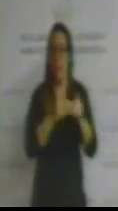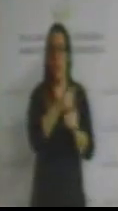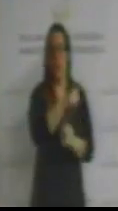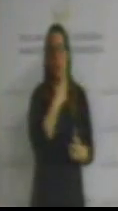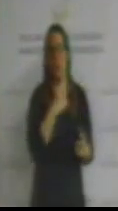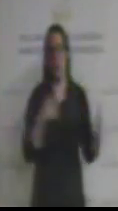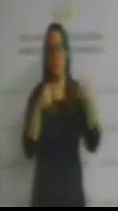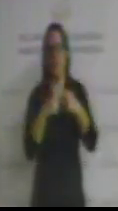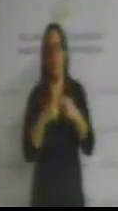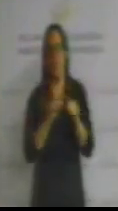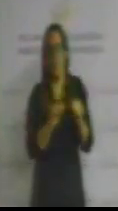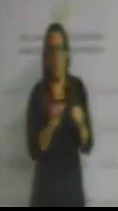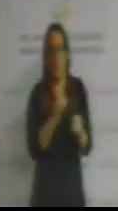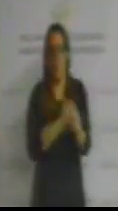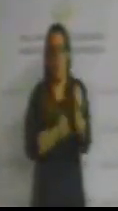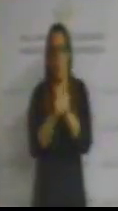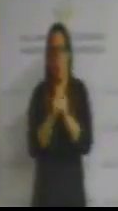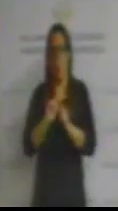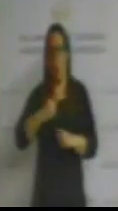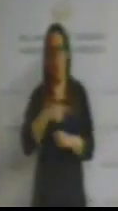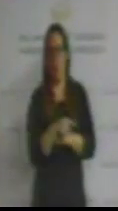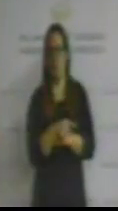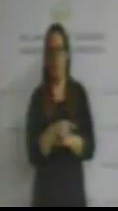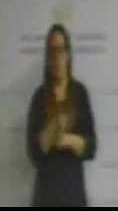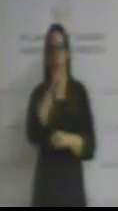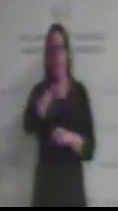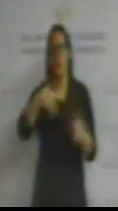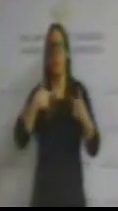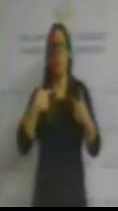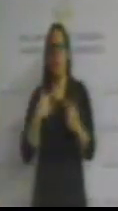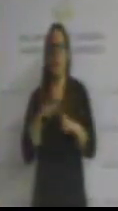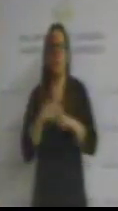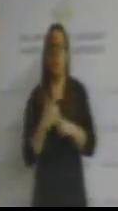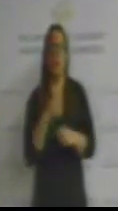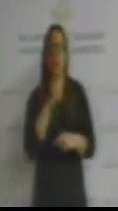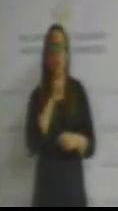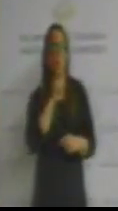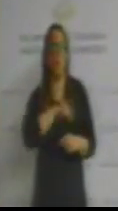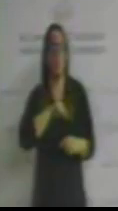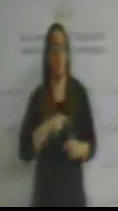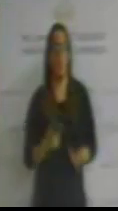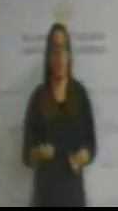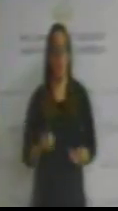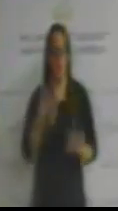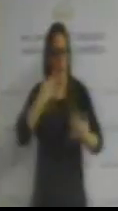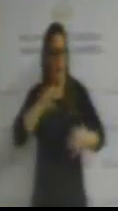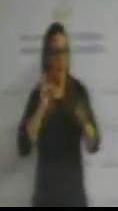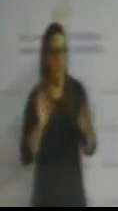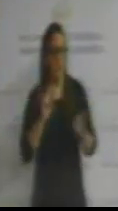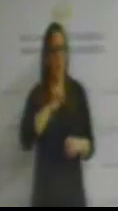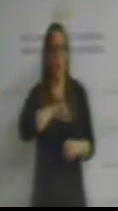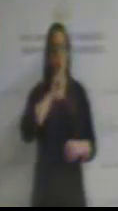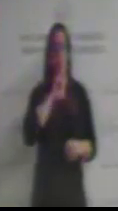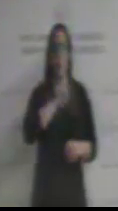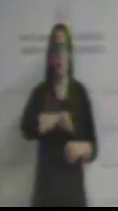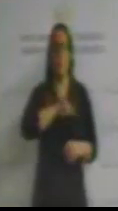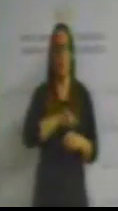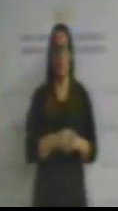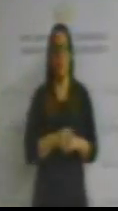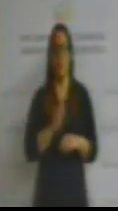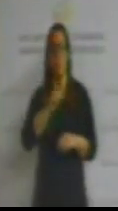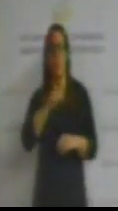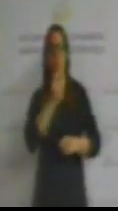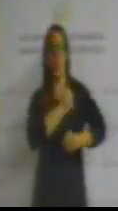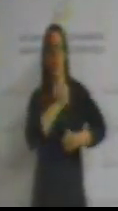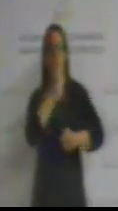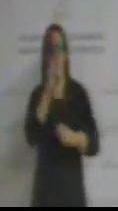las víctimas? ¿Cómo van a estar? ¿Cómo van a estar con esta realidad? El 12 de diciembre del año 2016,